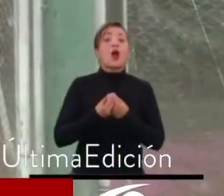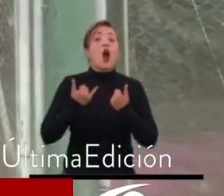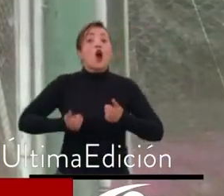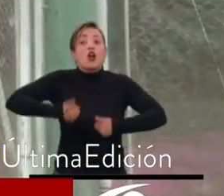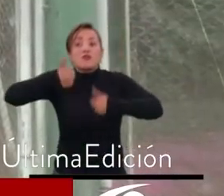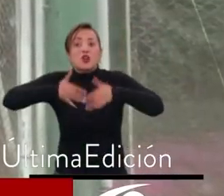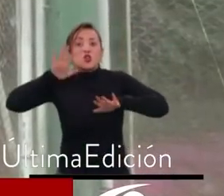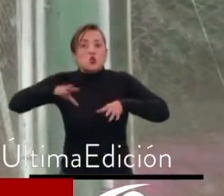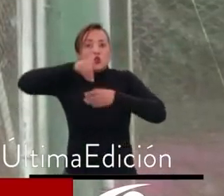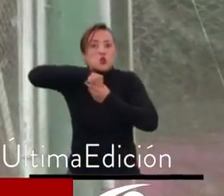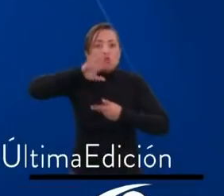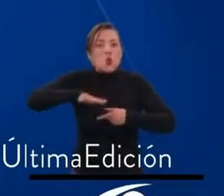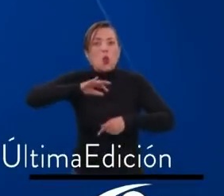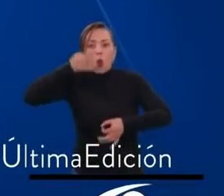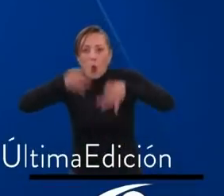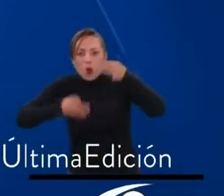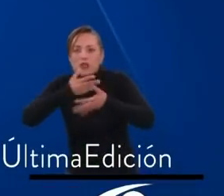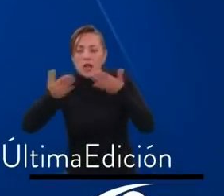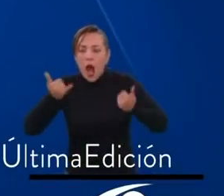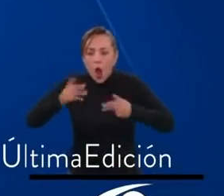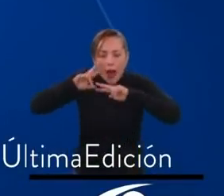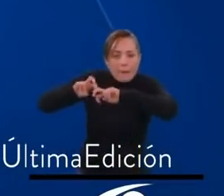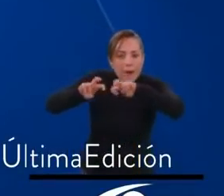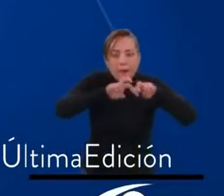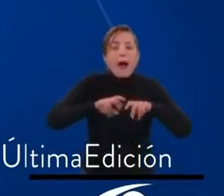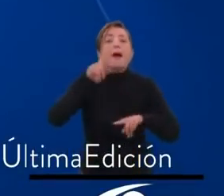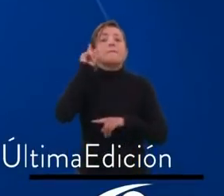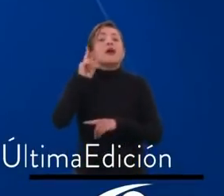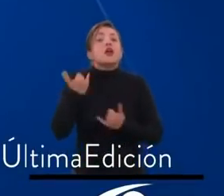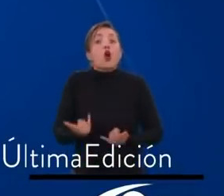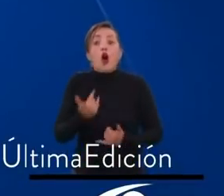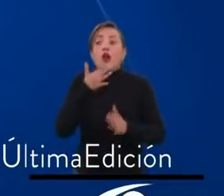trabajan en la investigación de los hechos, pero por ahora no se pronunciarán ante lo ocurrido.